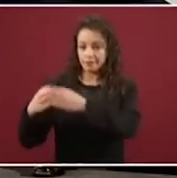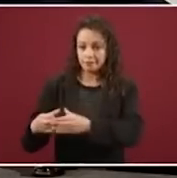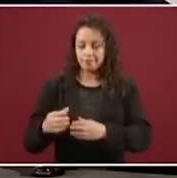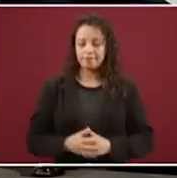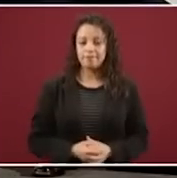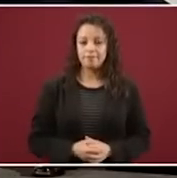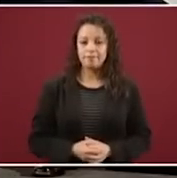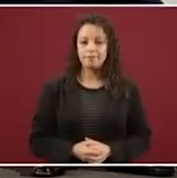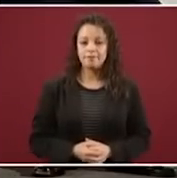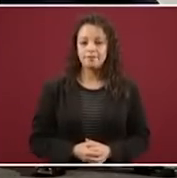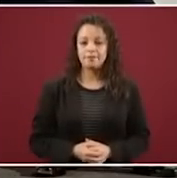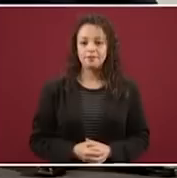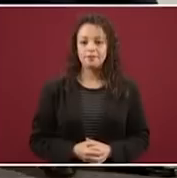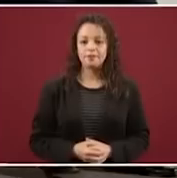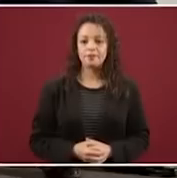que incluye